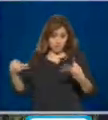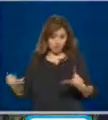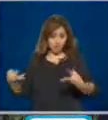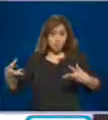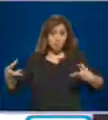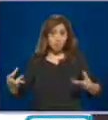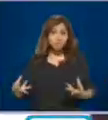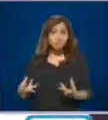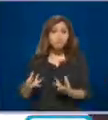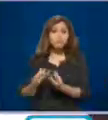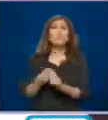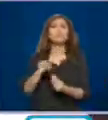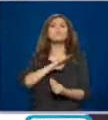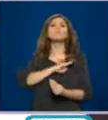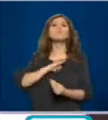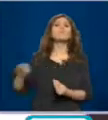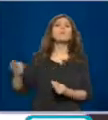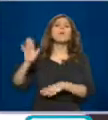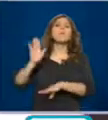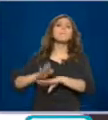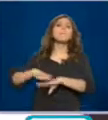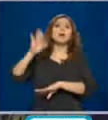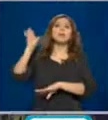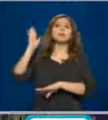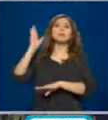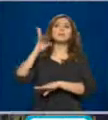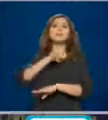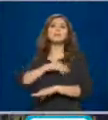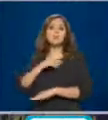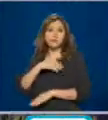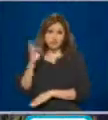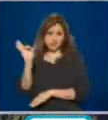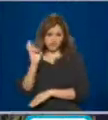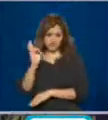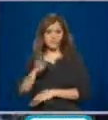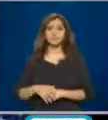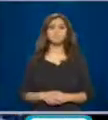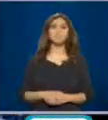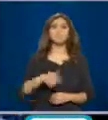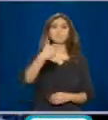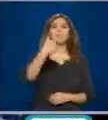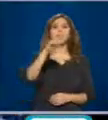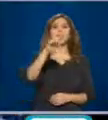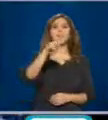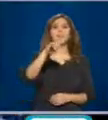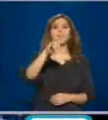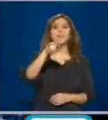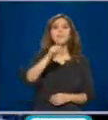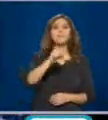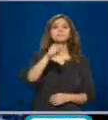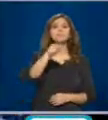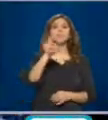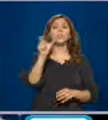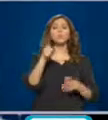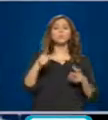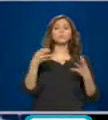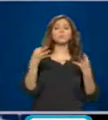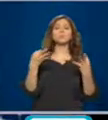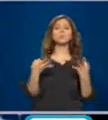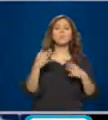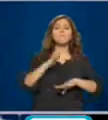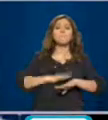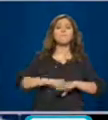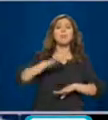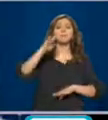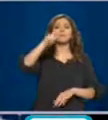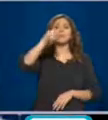vuelve una tierra fértil. Géminis, aumenta la calidad de tus pensamientos y por ahí usamos la